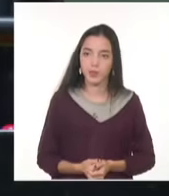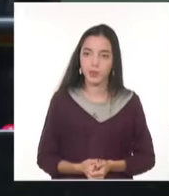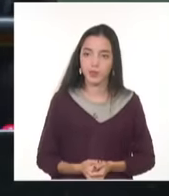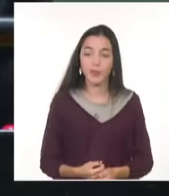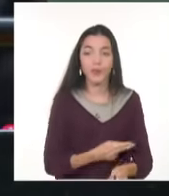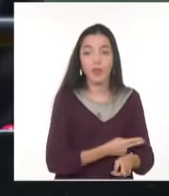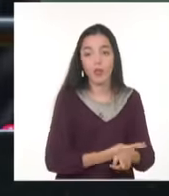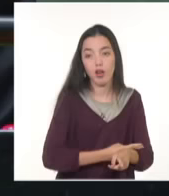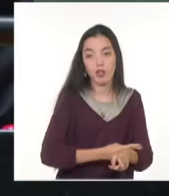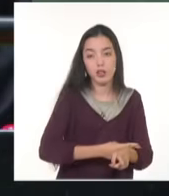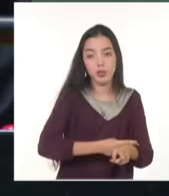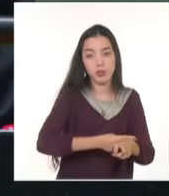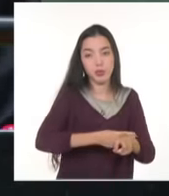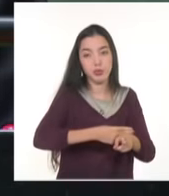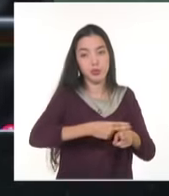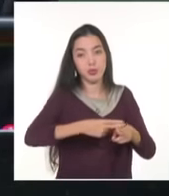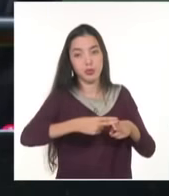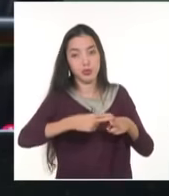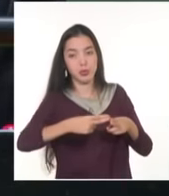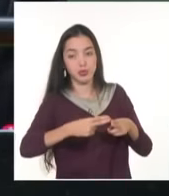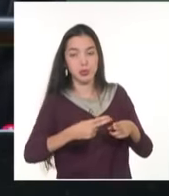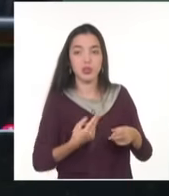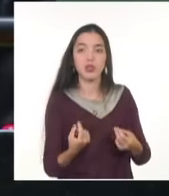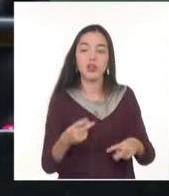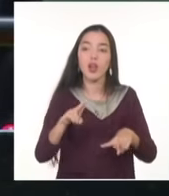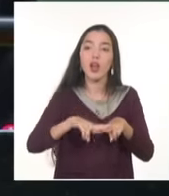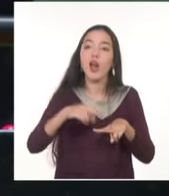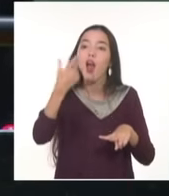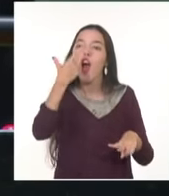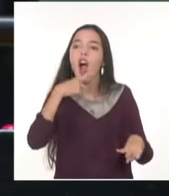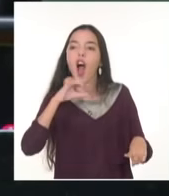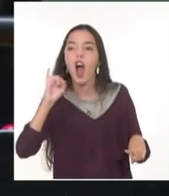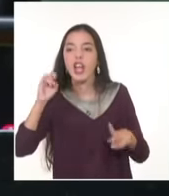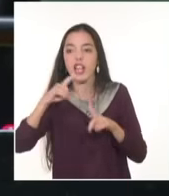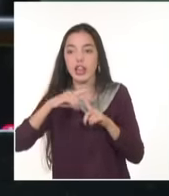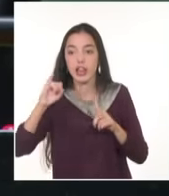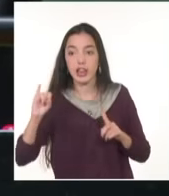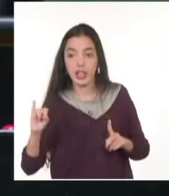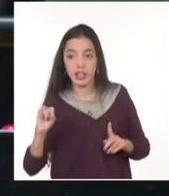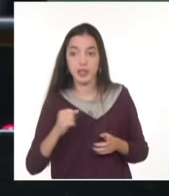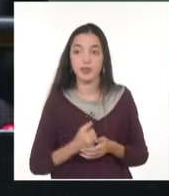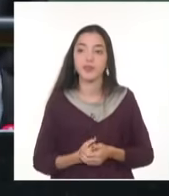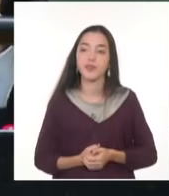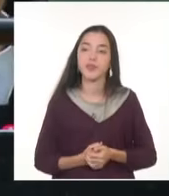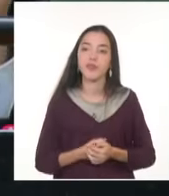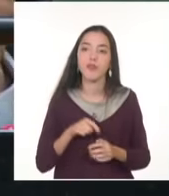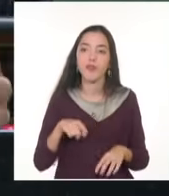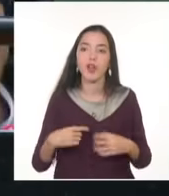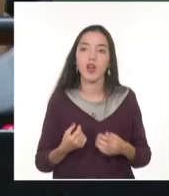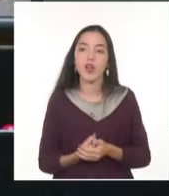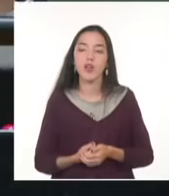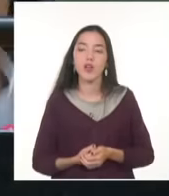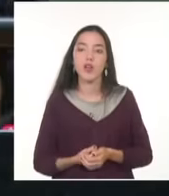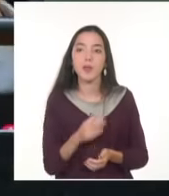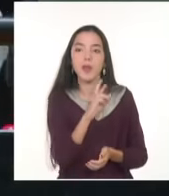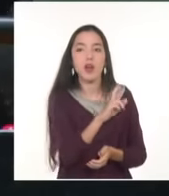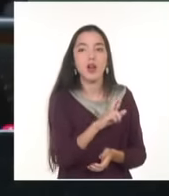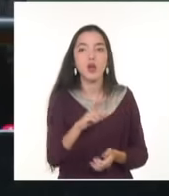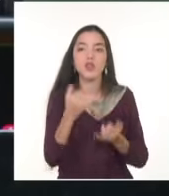histórica con Haití, protagonista de la primera revolución independentista